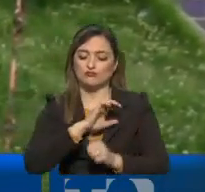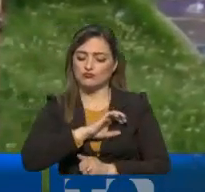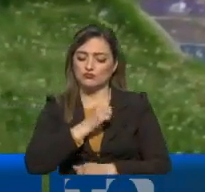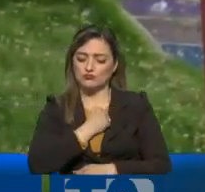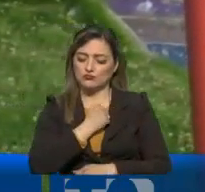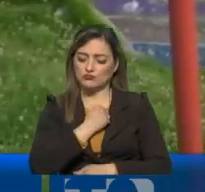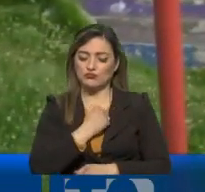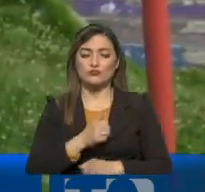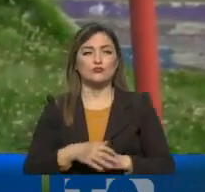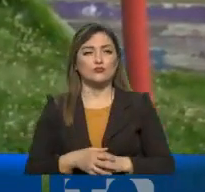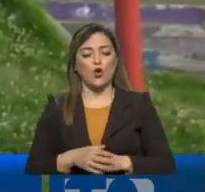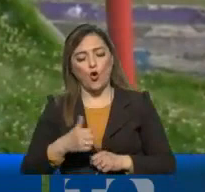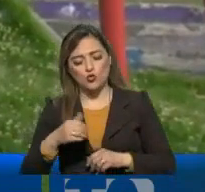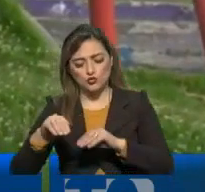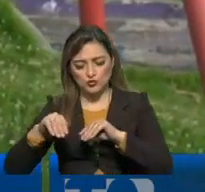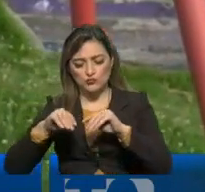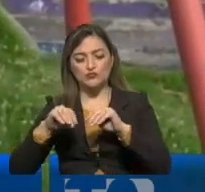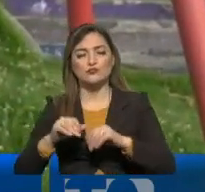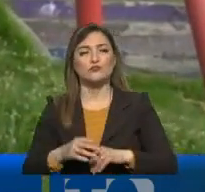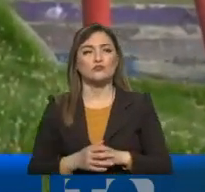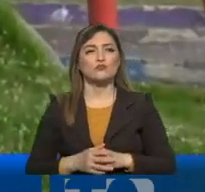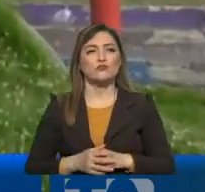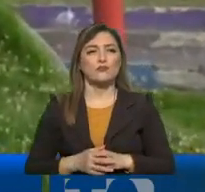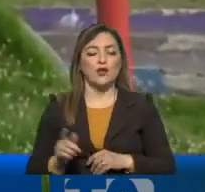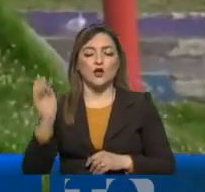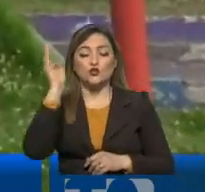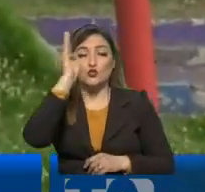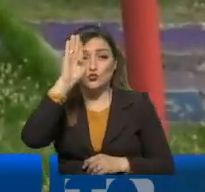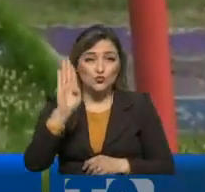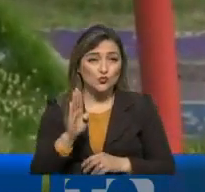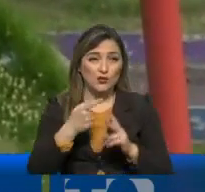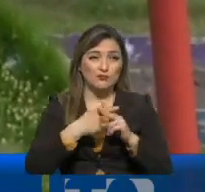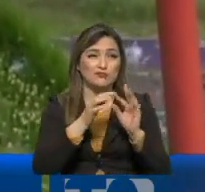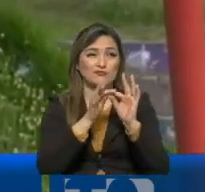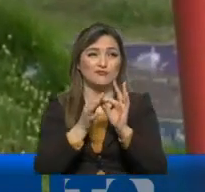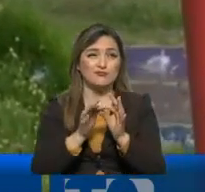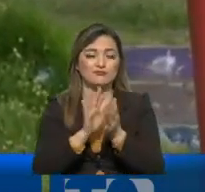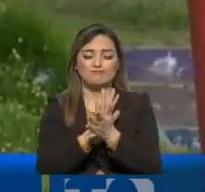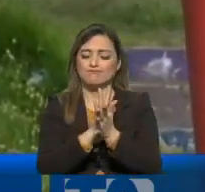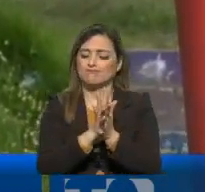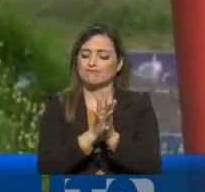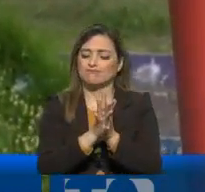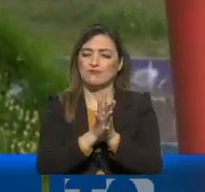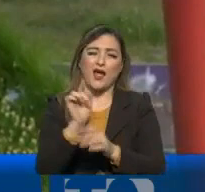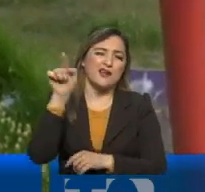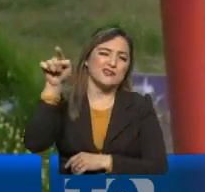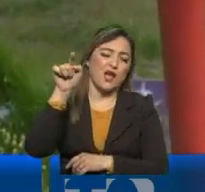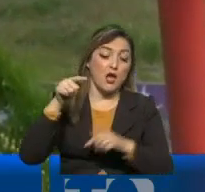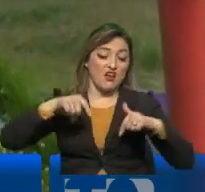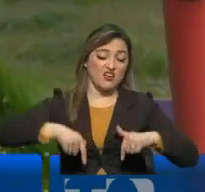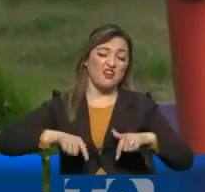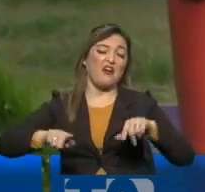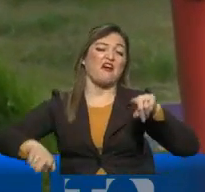municipio, otro terreno, que allá sí nunca le dan mantenimiento. En el de aquí, de vez en